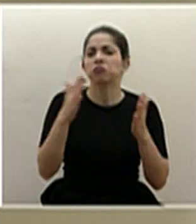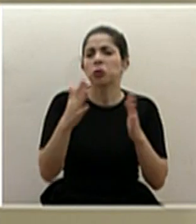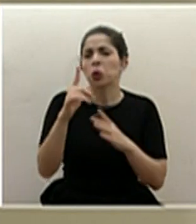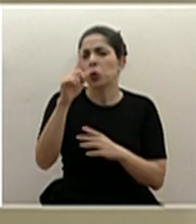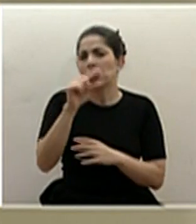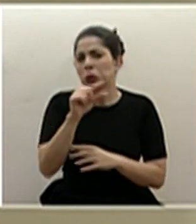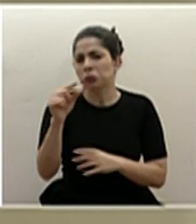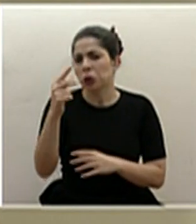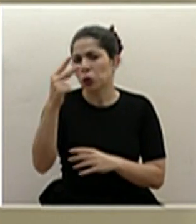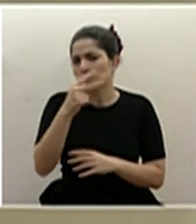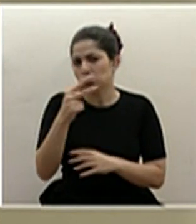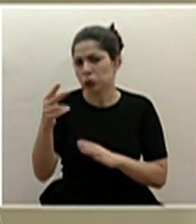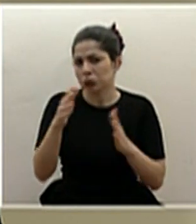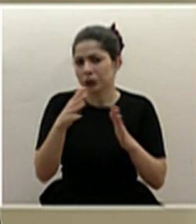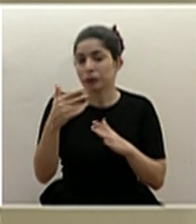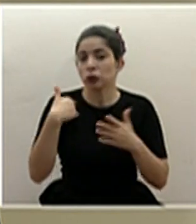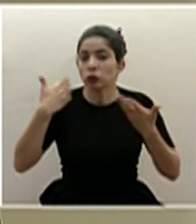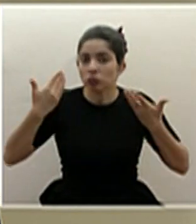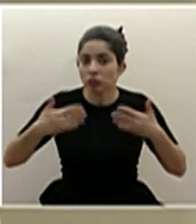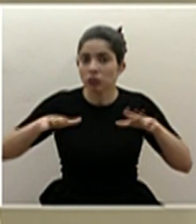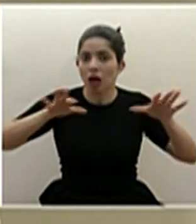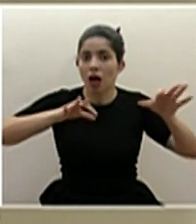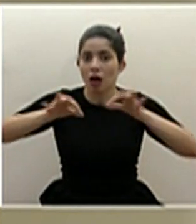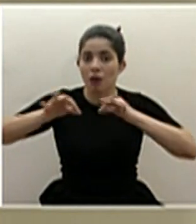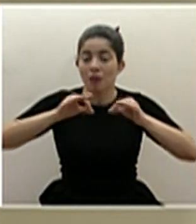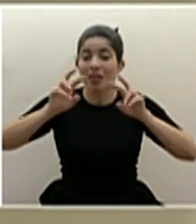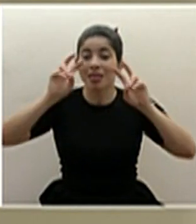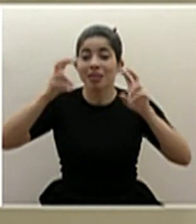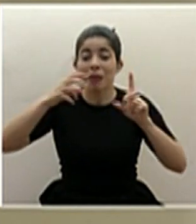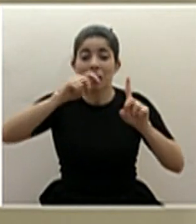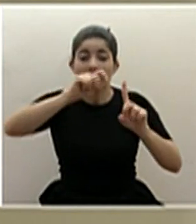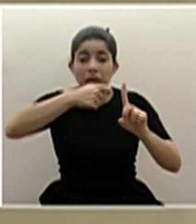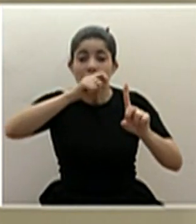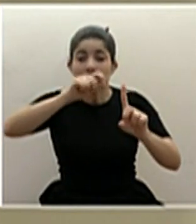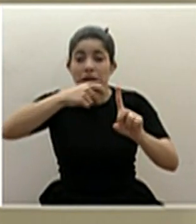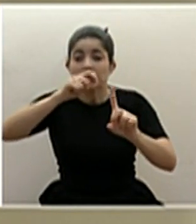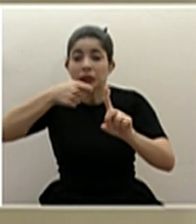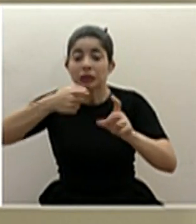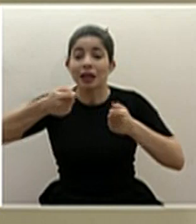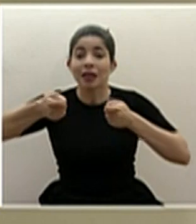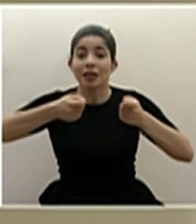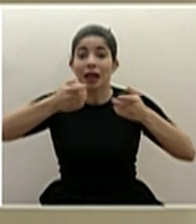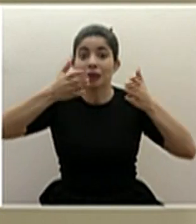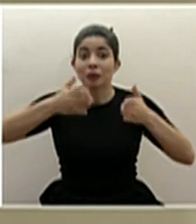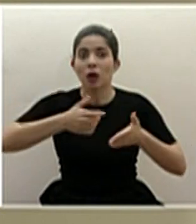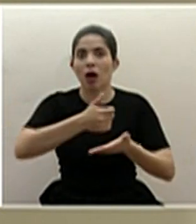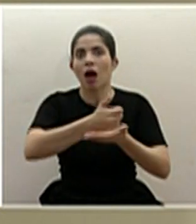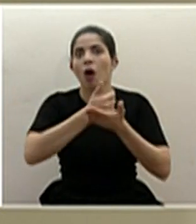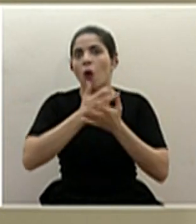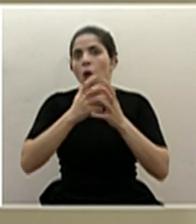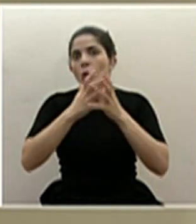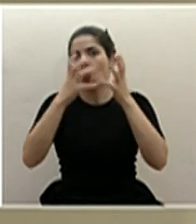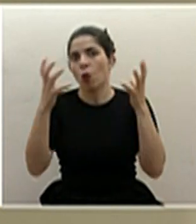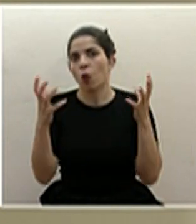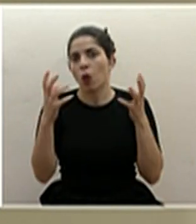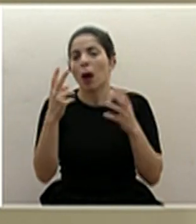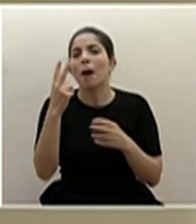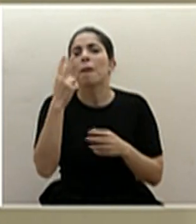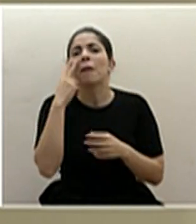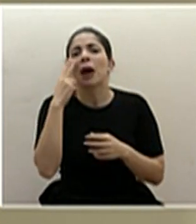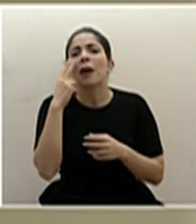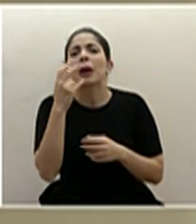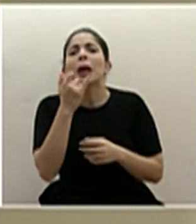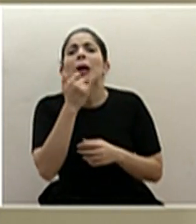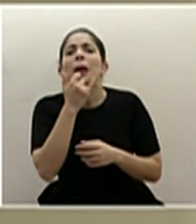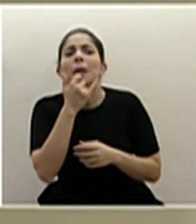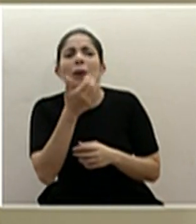media, 2 semanas, yo había explicado que el asunto de haber hecho pruebas en transportistas nos sirvió mucho para también ver qué estaba